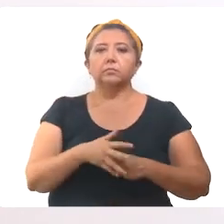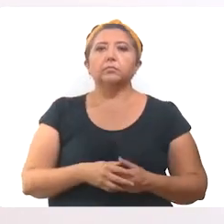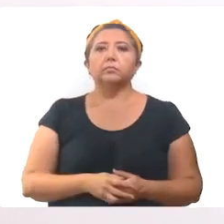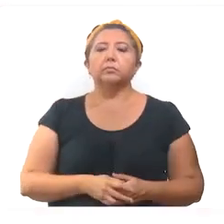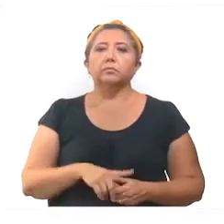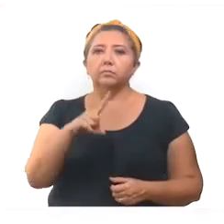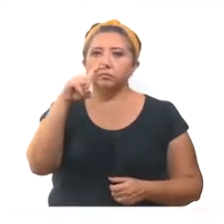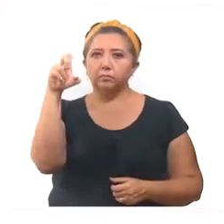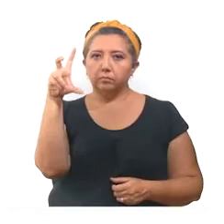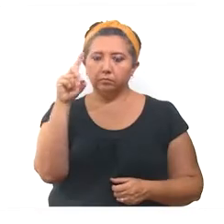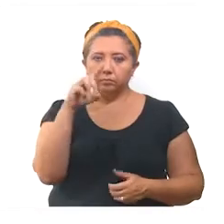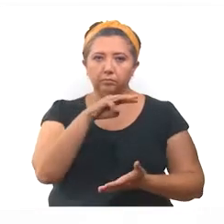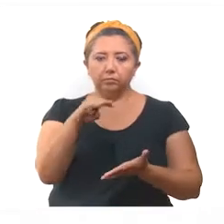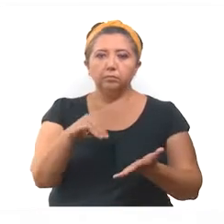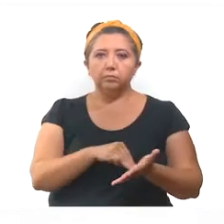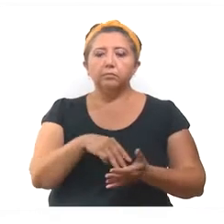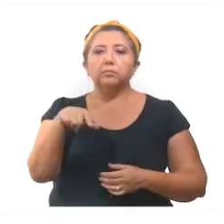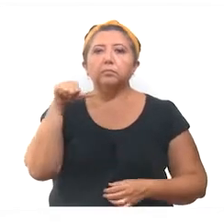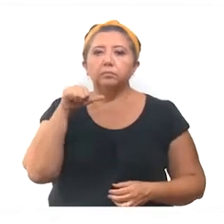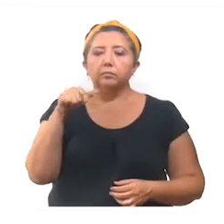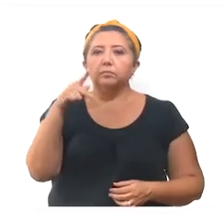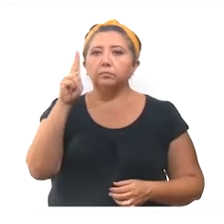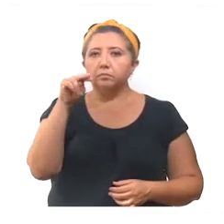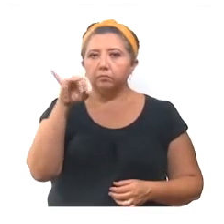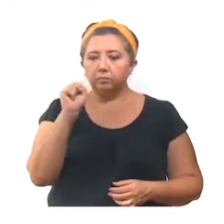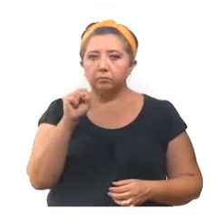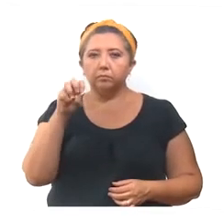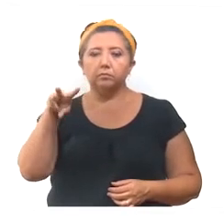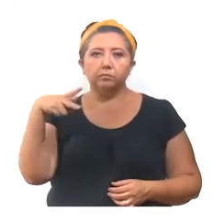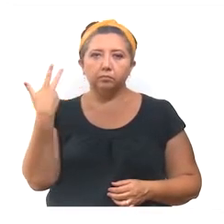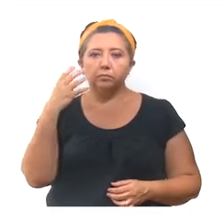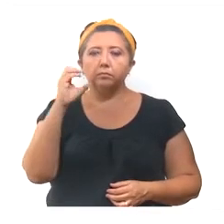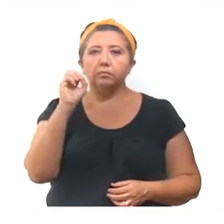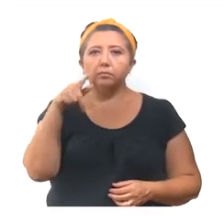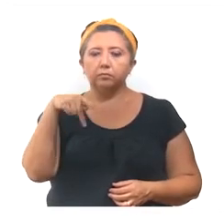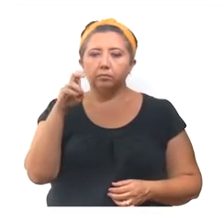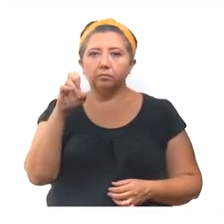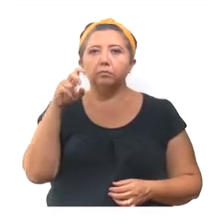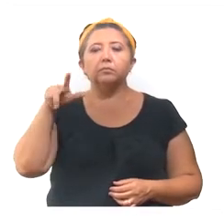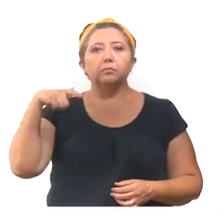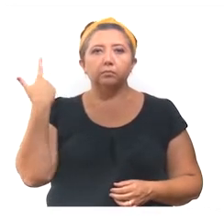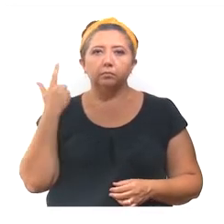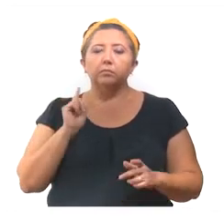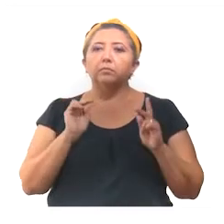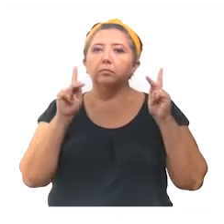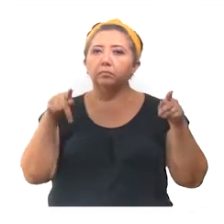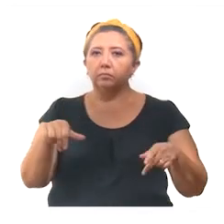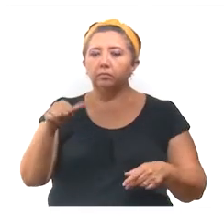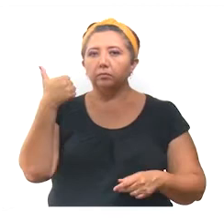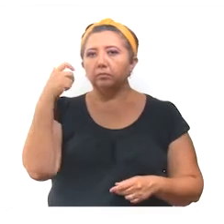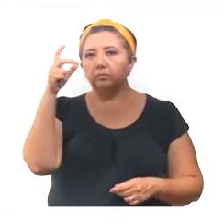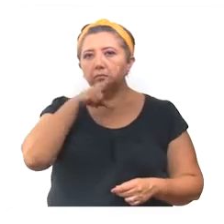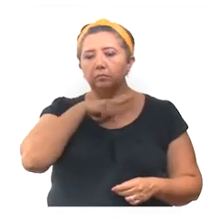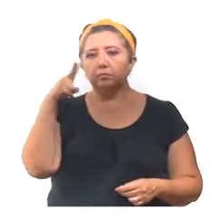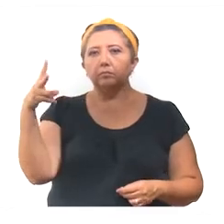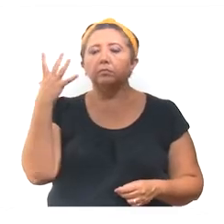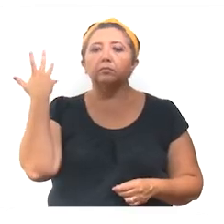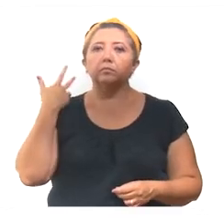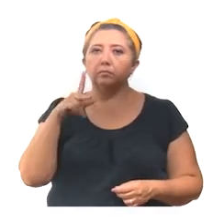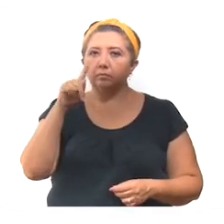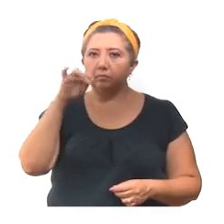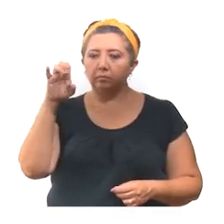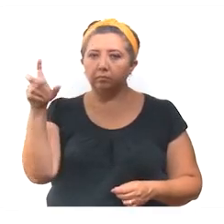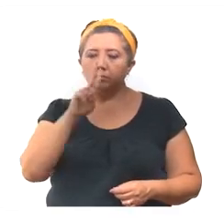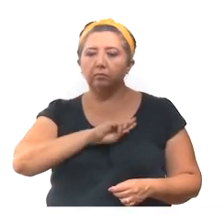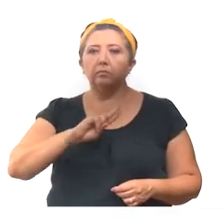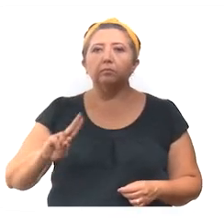coronavirus, 130 en Mérida, 16 en Canacín, 13 en Concal, 12 en Progreso, 11 en Valladolid, 10 en